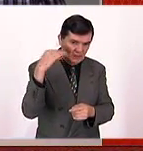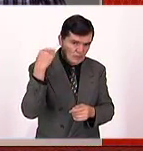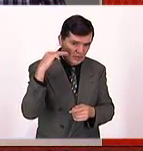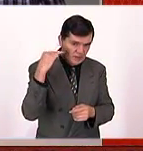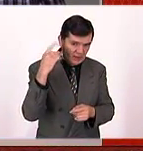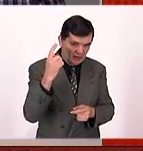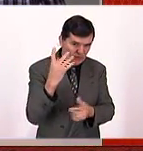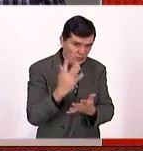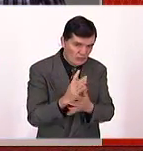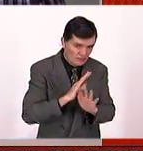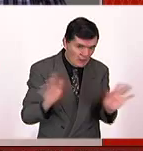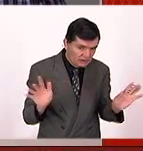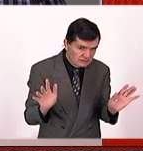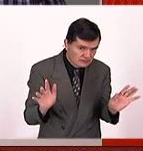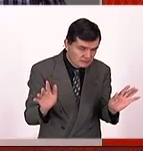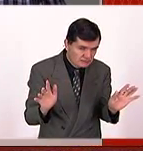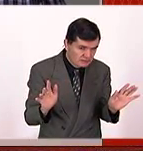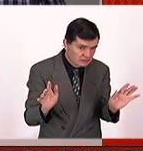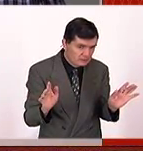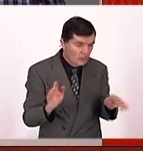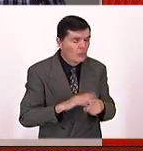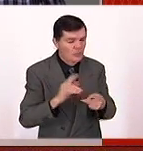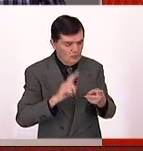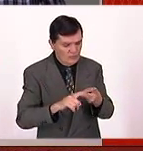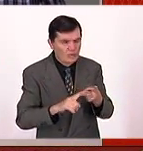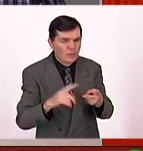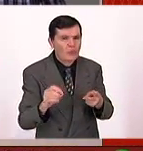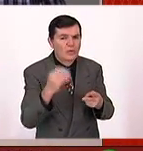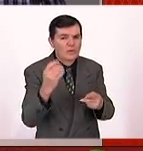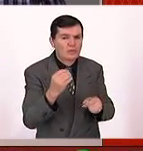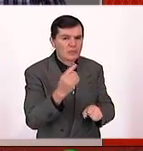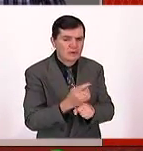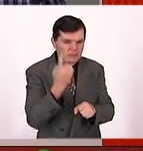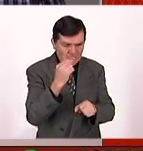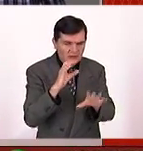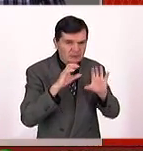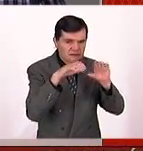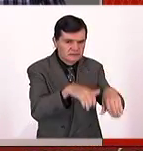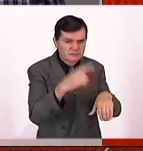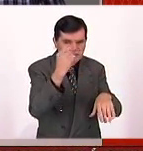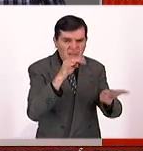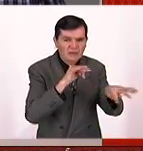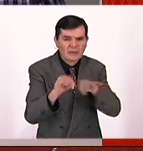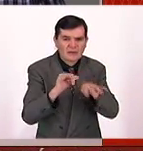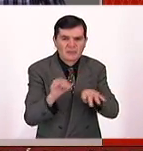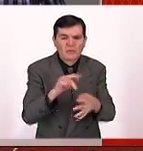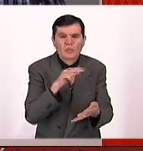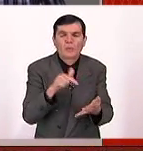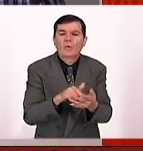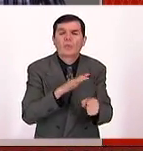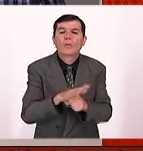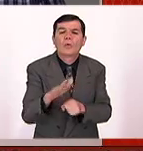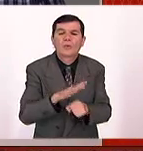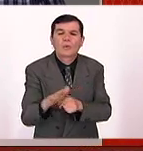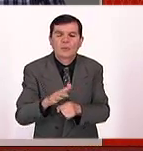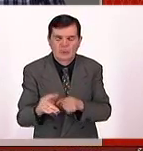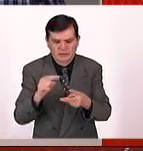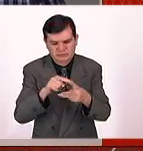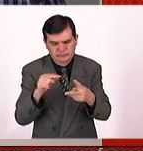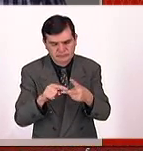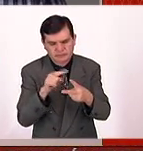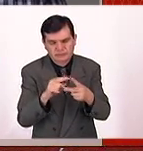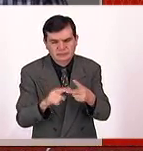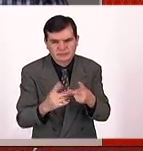Morelia. Y otra pregunta, ¿cuáles son las alternativas en el medio ya laboral para los estudiantes que decidan estudiar esta